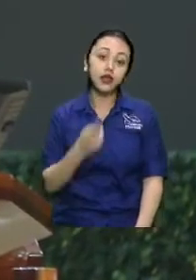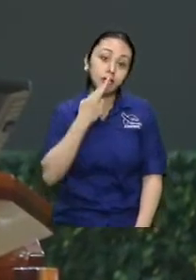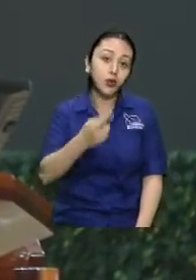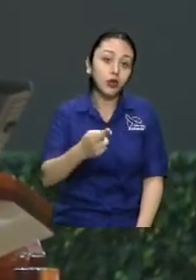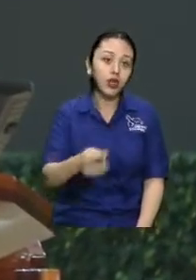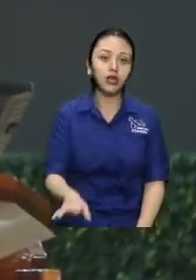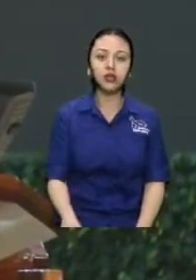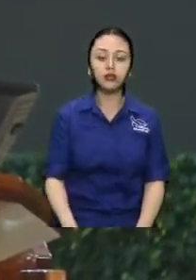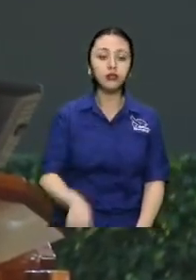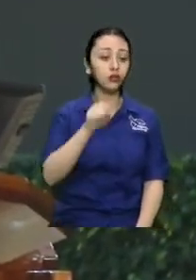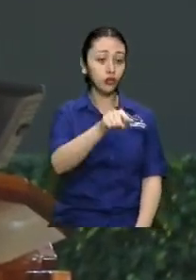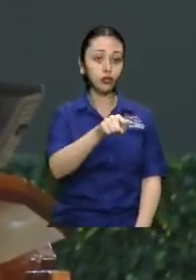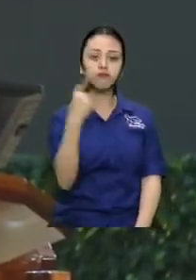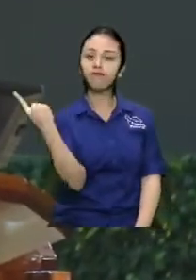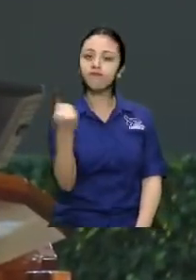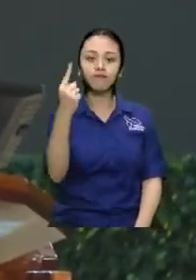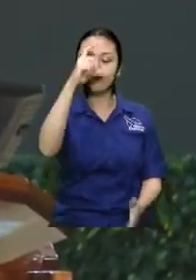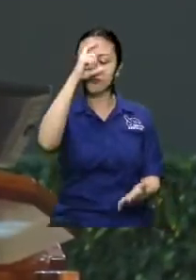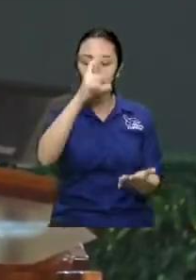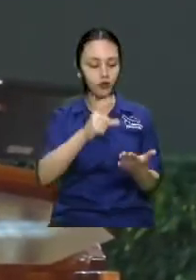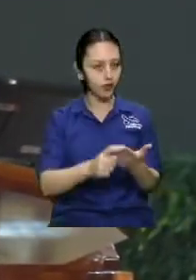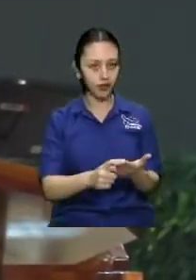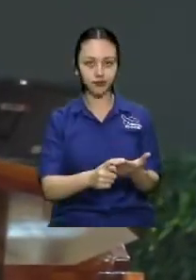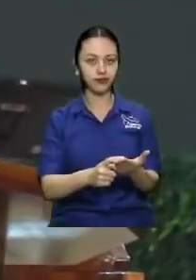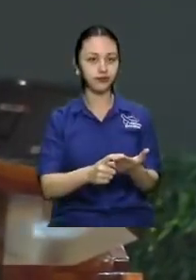no, cree solamente. O sea,